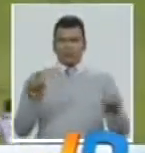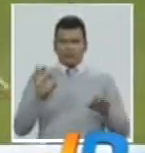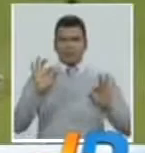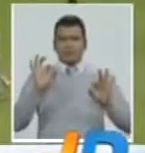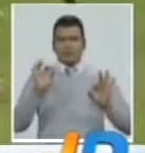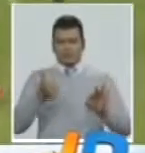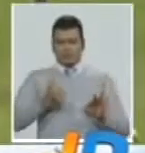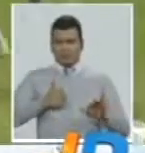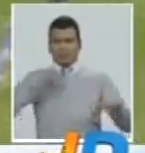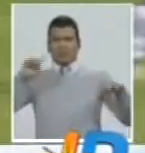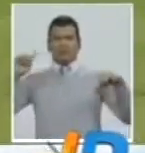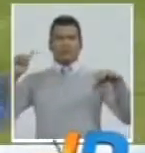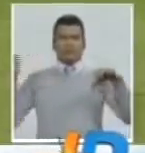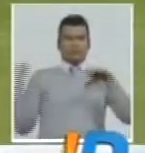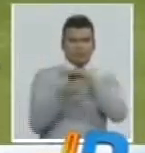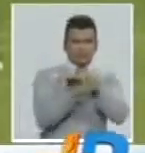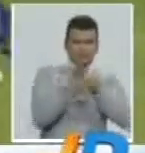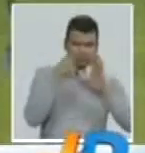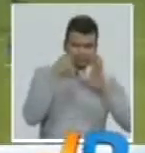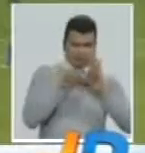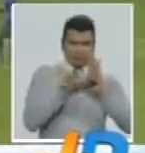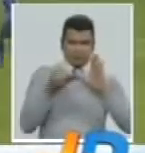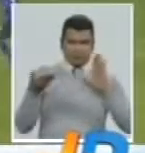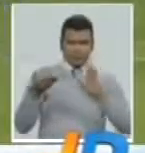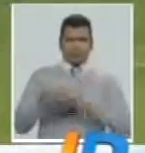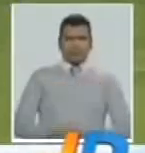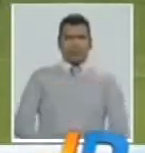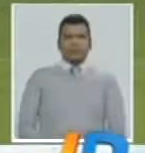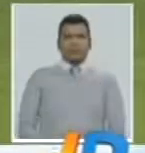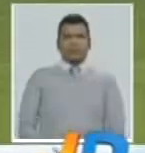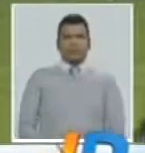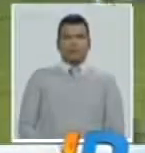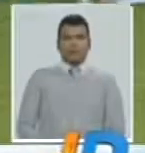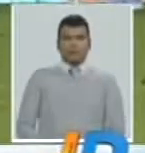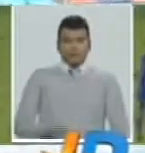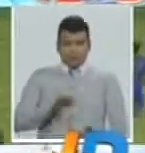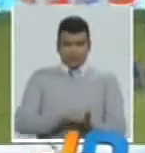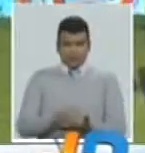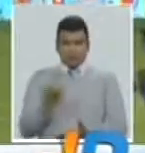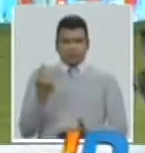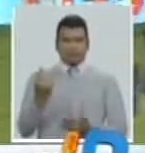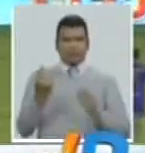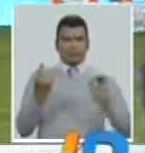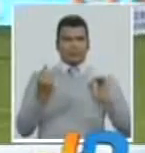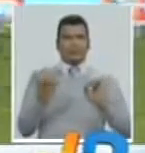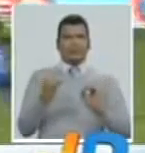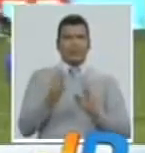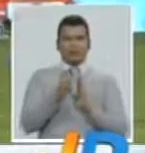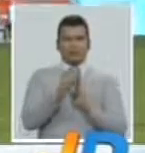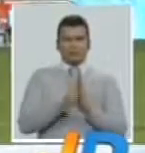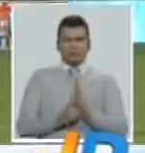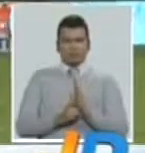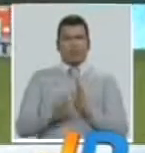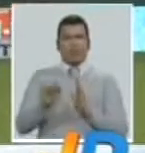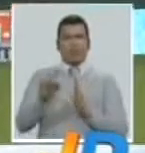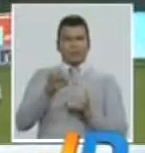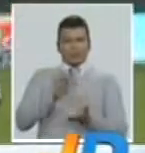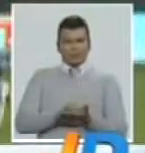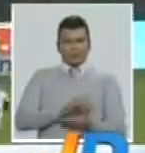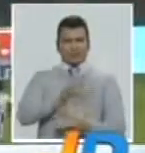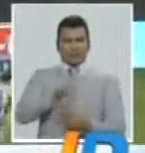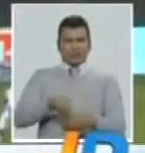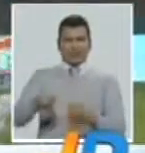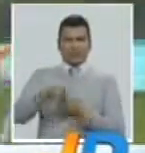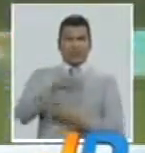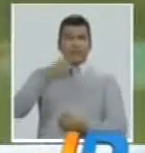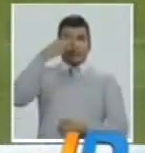a ras de piso mandando el esférico al palo derecho del arquero. Con esta anotación Dorlan llegó a 11 tantos en México y alcanzó a